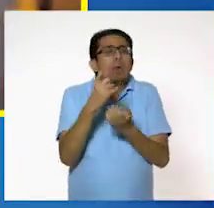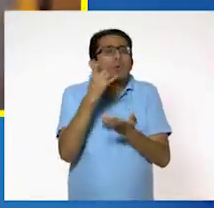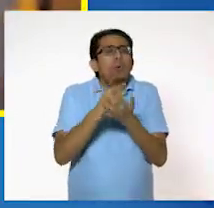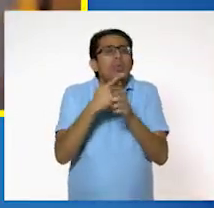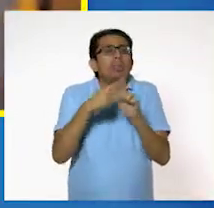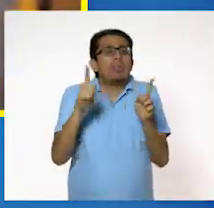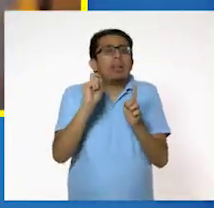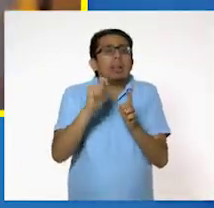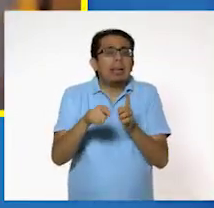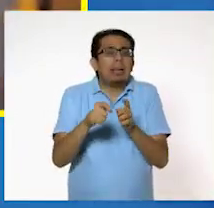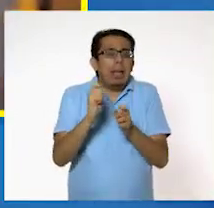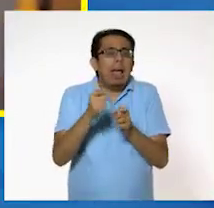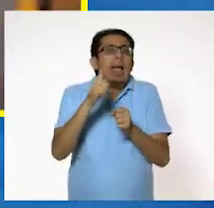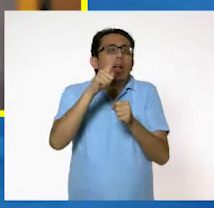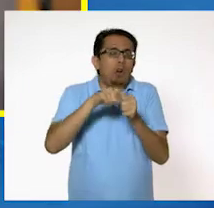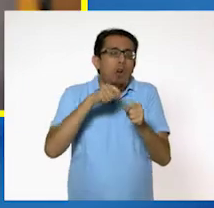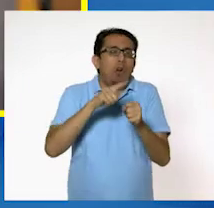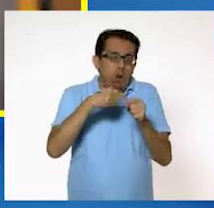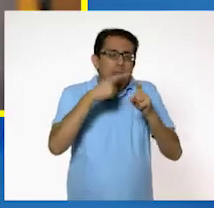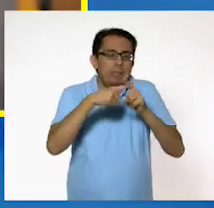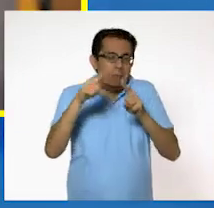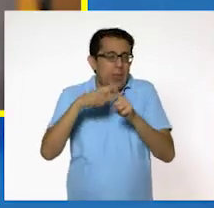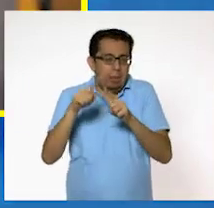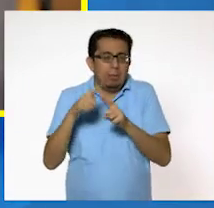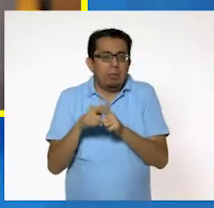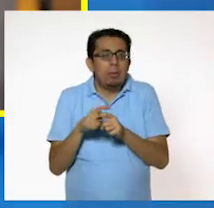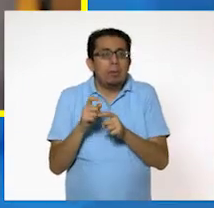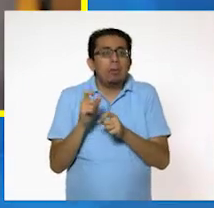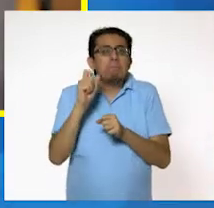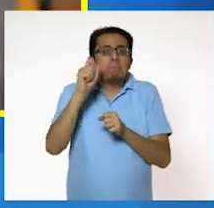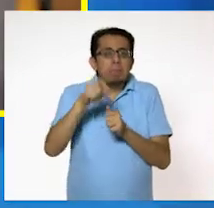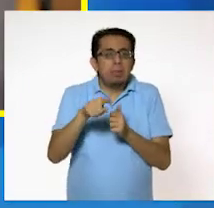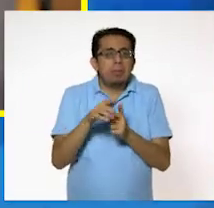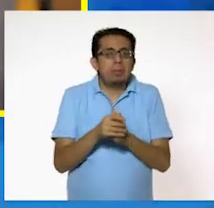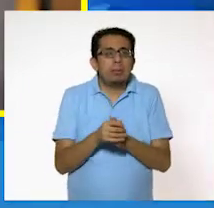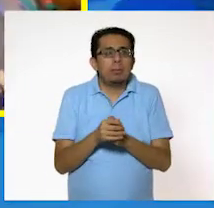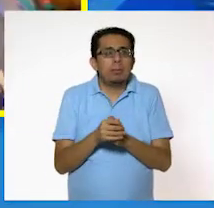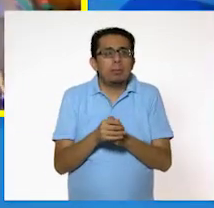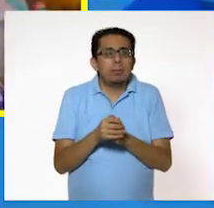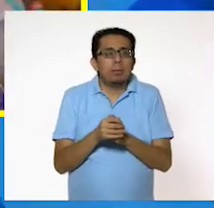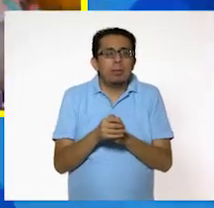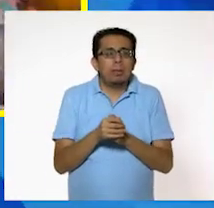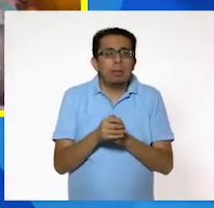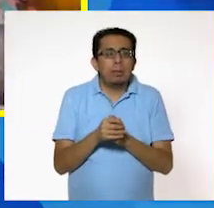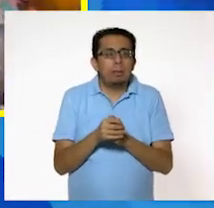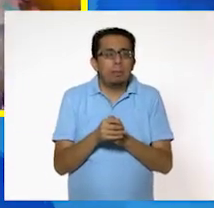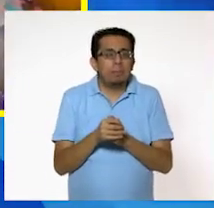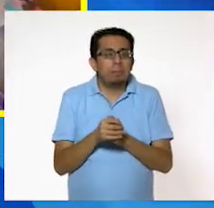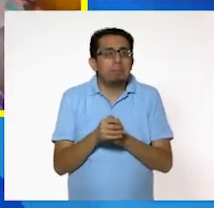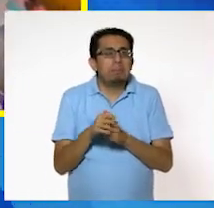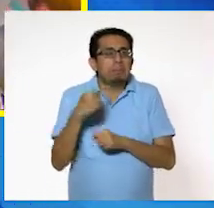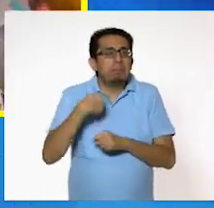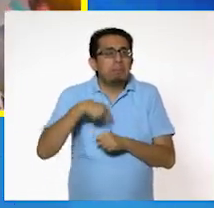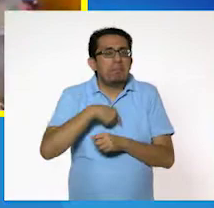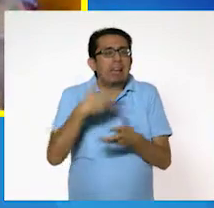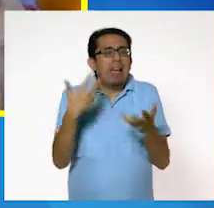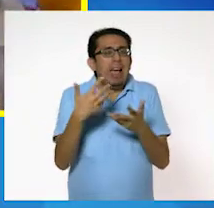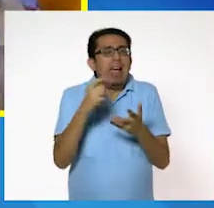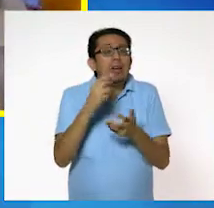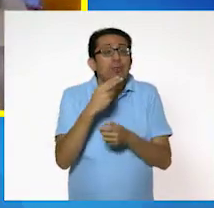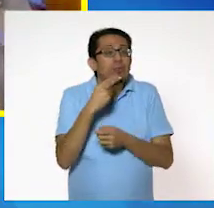son los pigmentos y el toque mágico de nosotros, que es la cera de